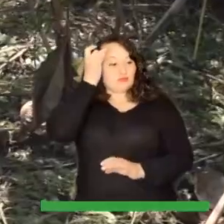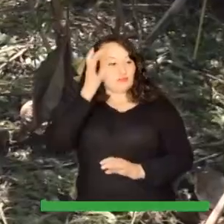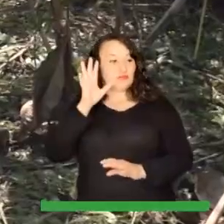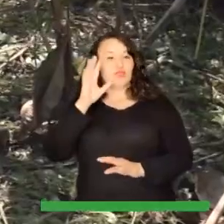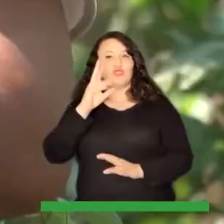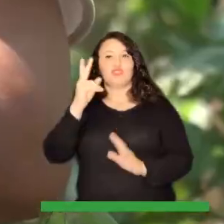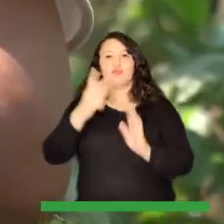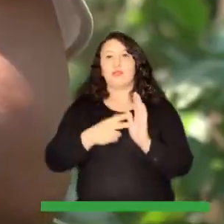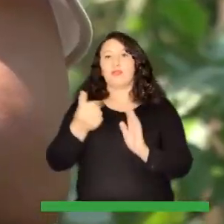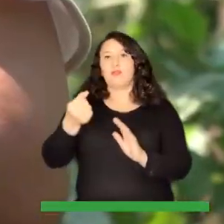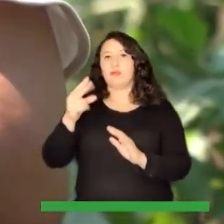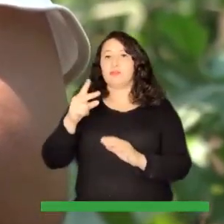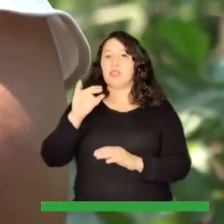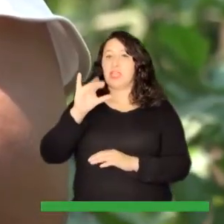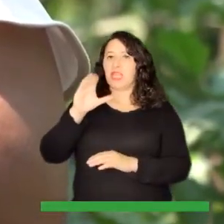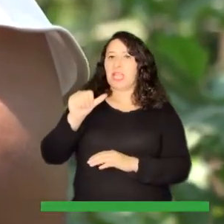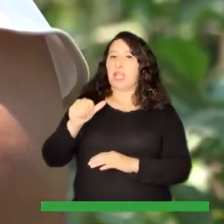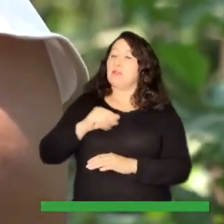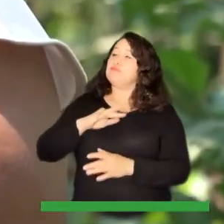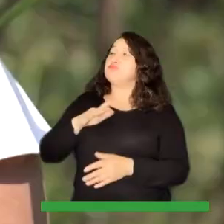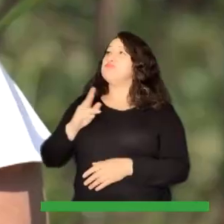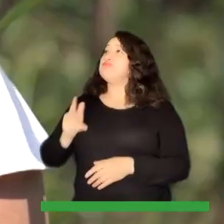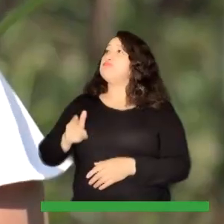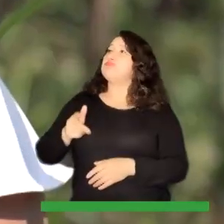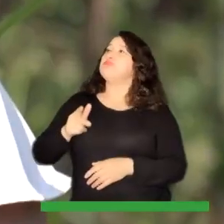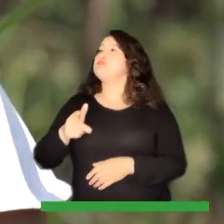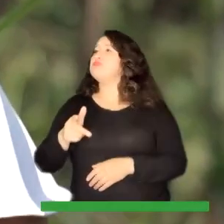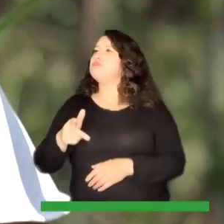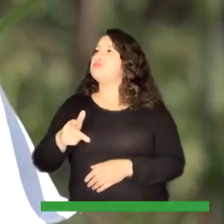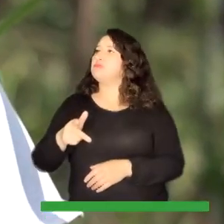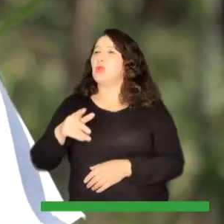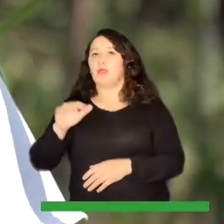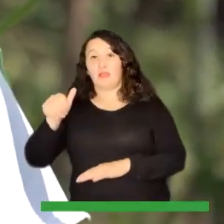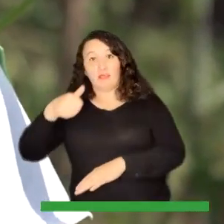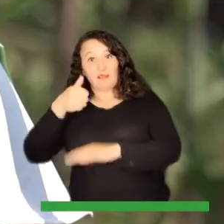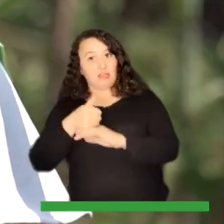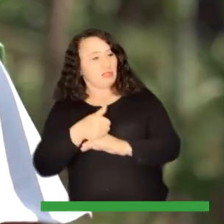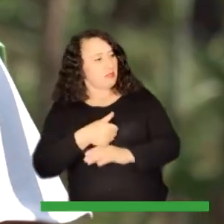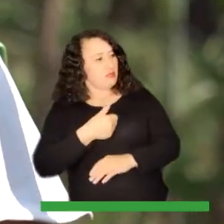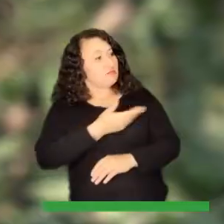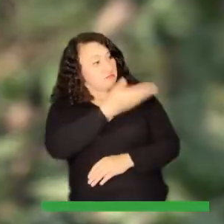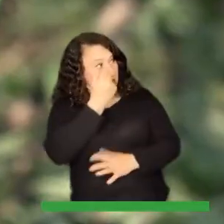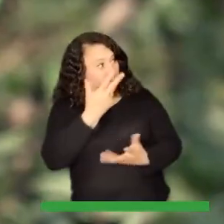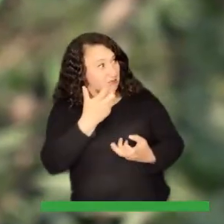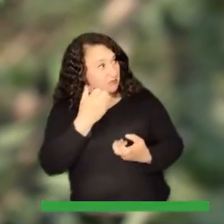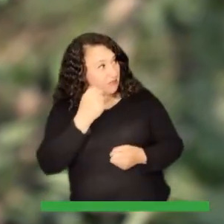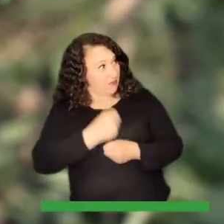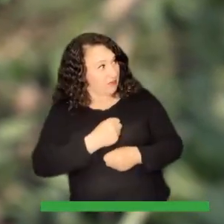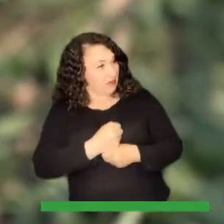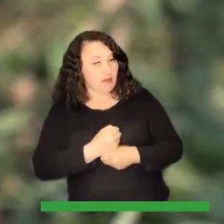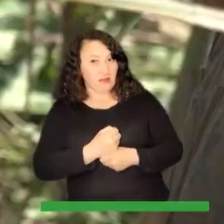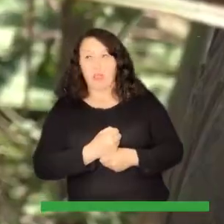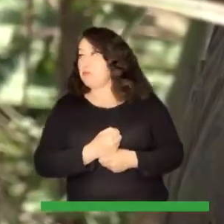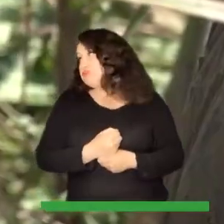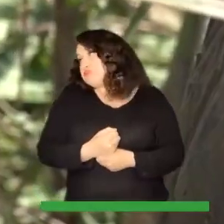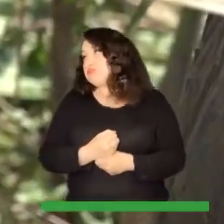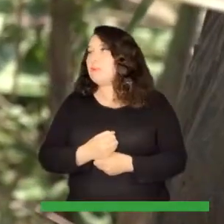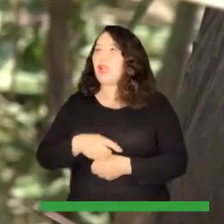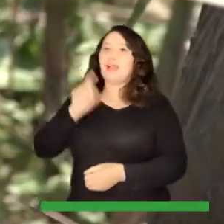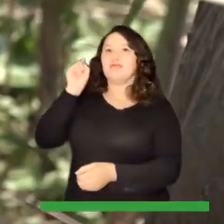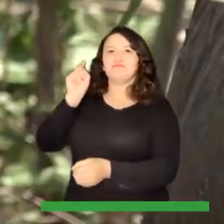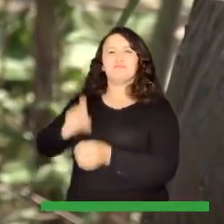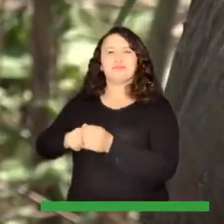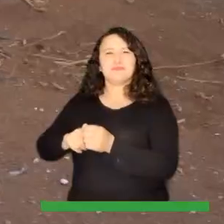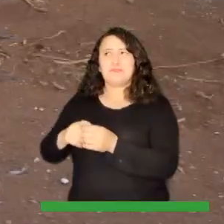casualidades, pasó cerca del ICA y el gerente seccional de la época le hizo la oferta de ser parte del instituto, en donde hasta hoy ha